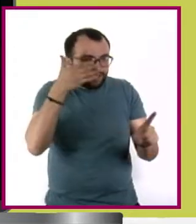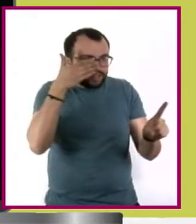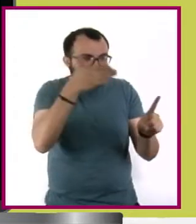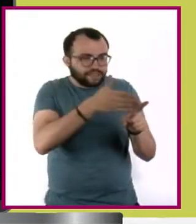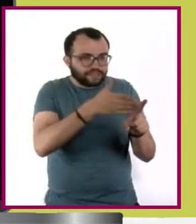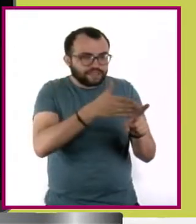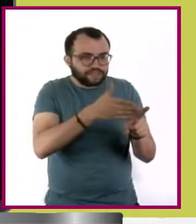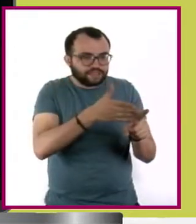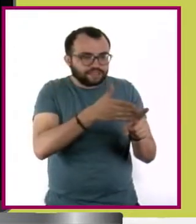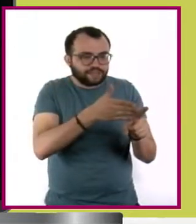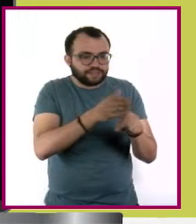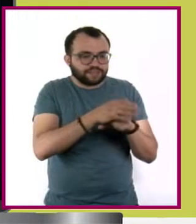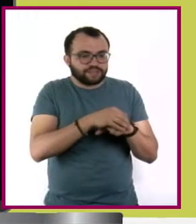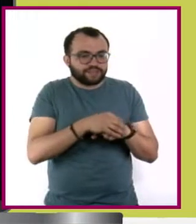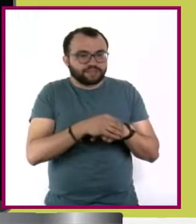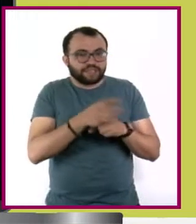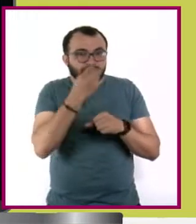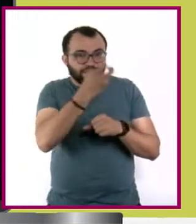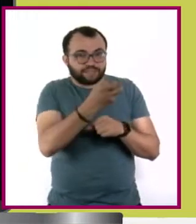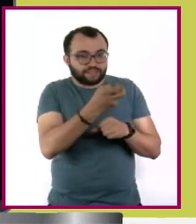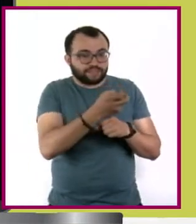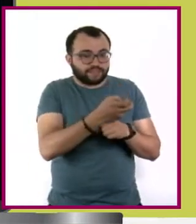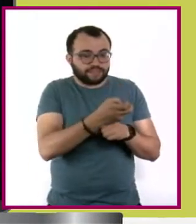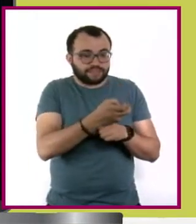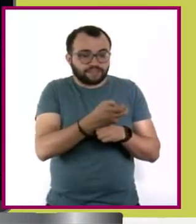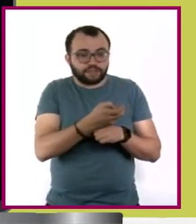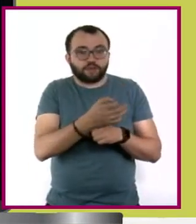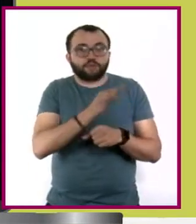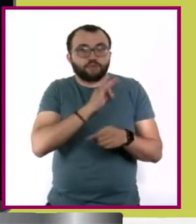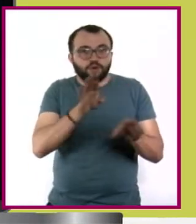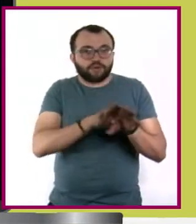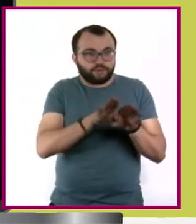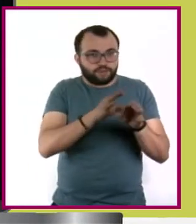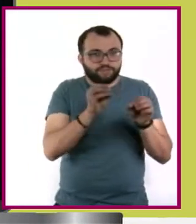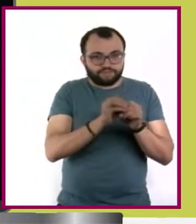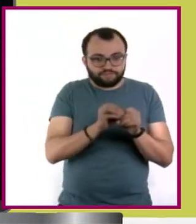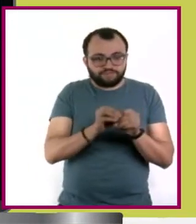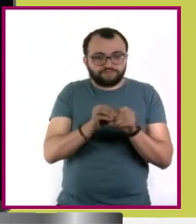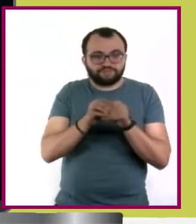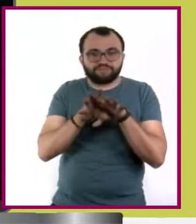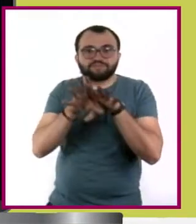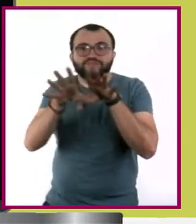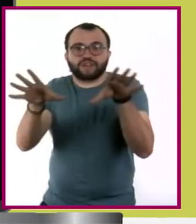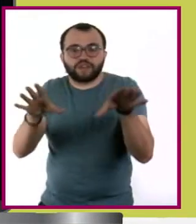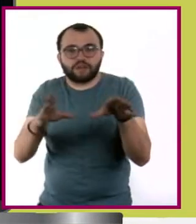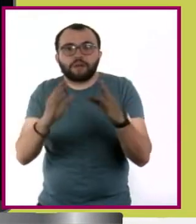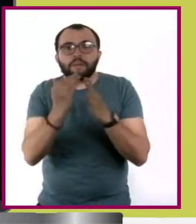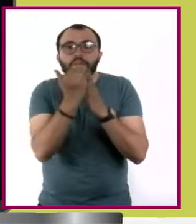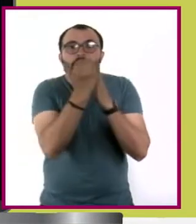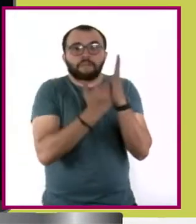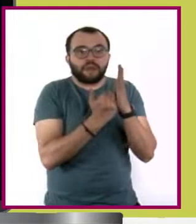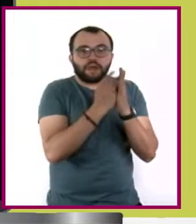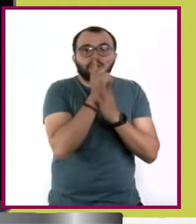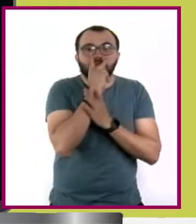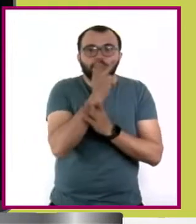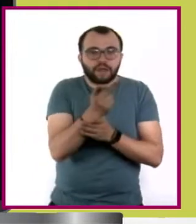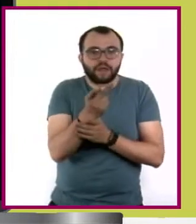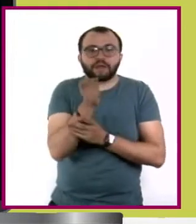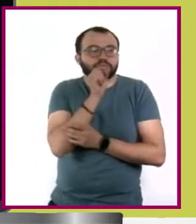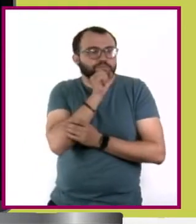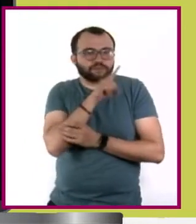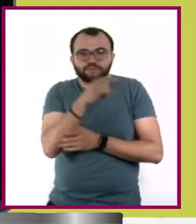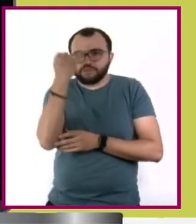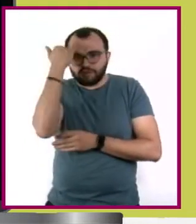que contiene ese texto y lo puedes transmitir con mucho menos palabras la misma